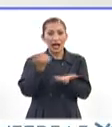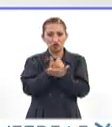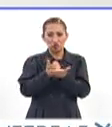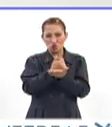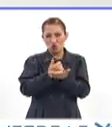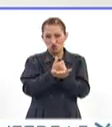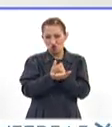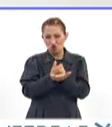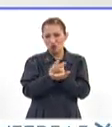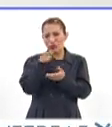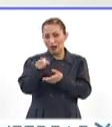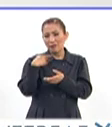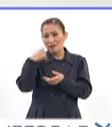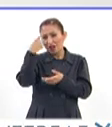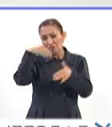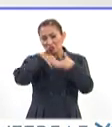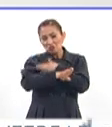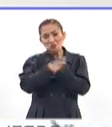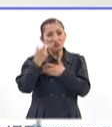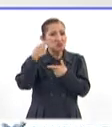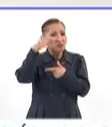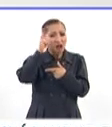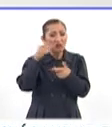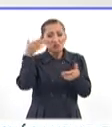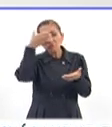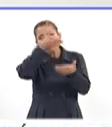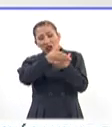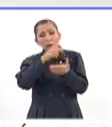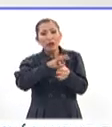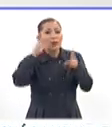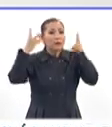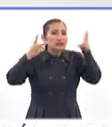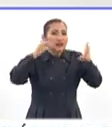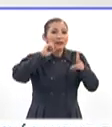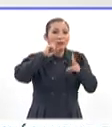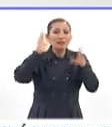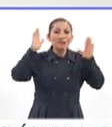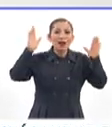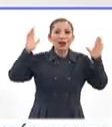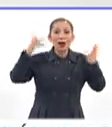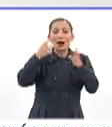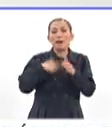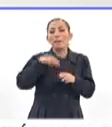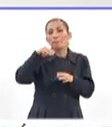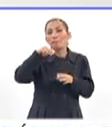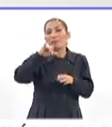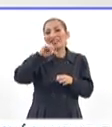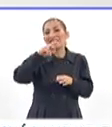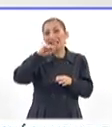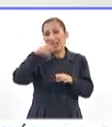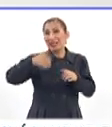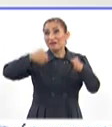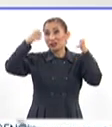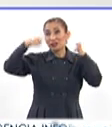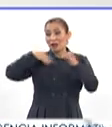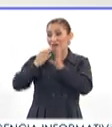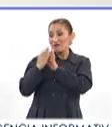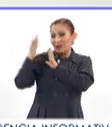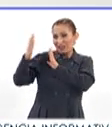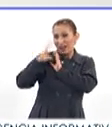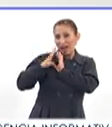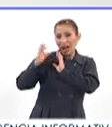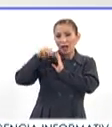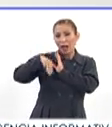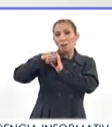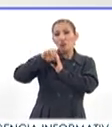azul. Es muy fácil acceso, además de que pueden visitar este maravilloso Palacio de Minería. Pues también enfrente, por ejemplo,